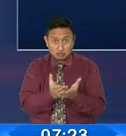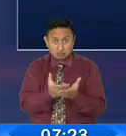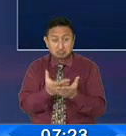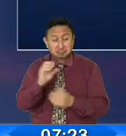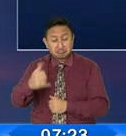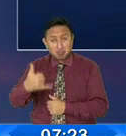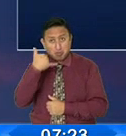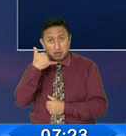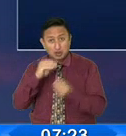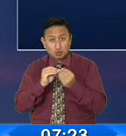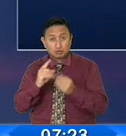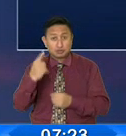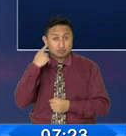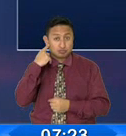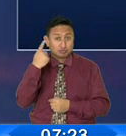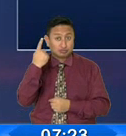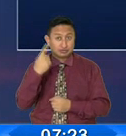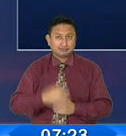al